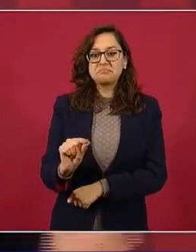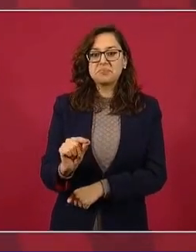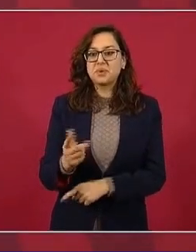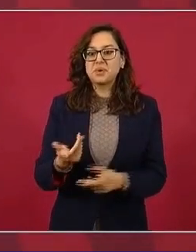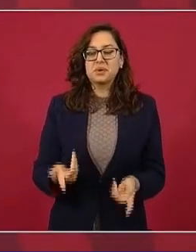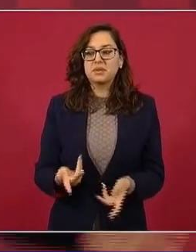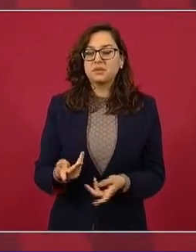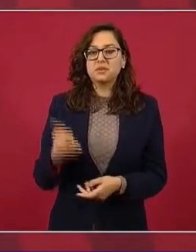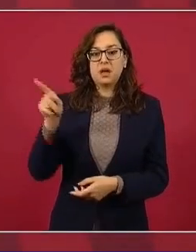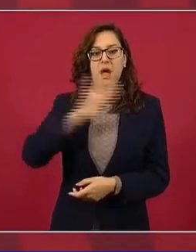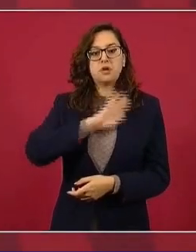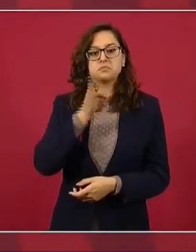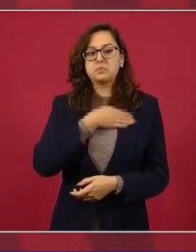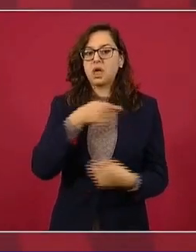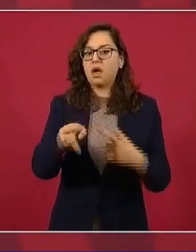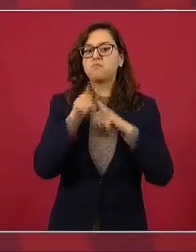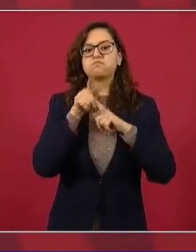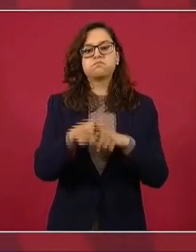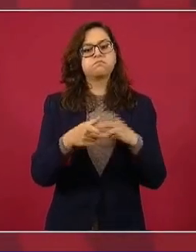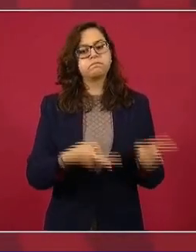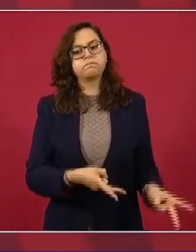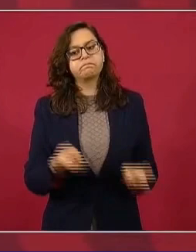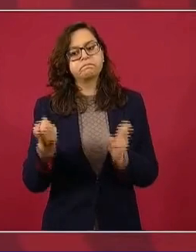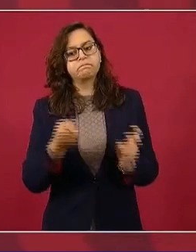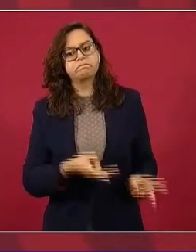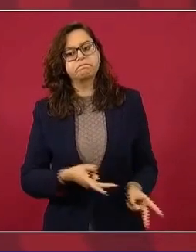nos saqueaban.